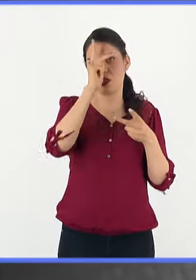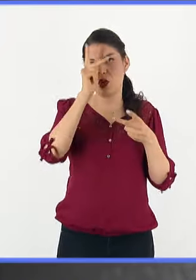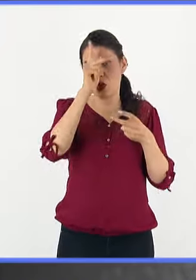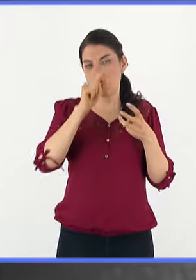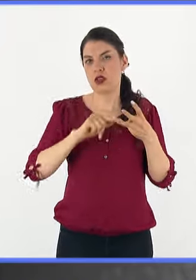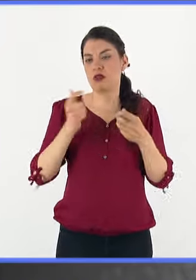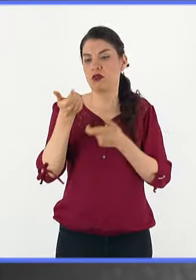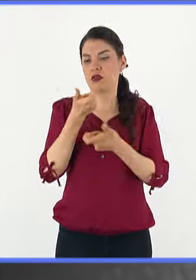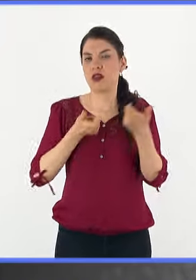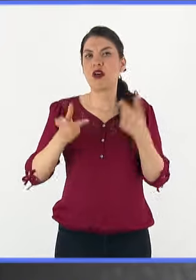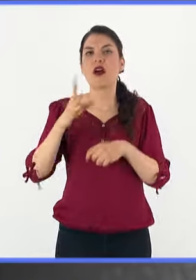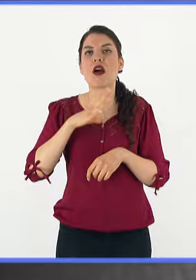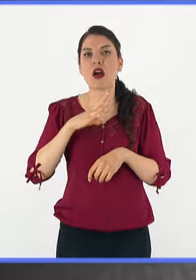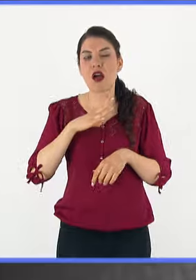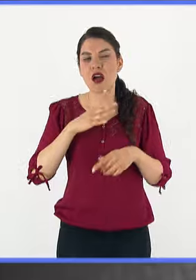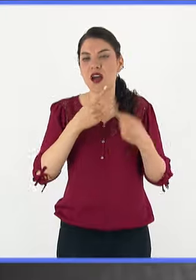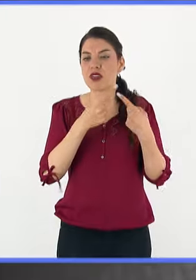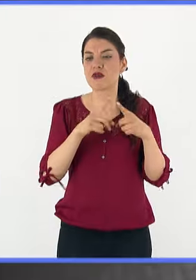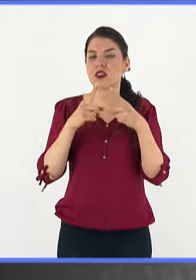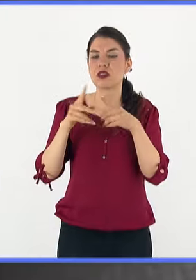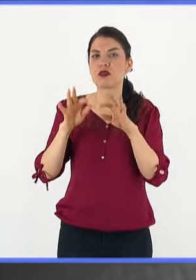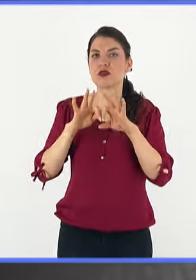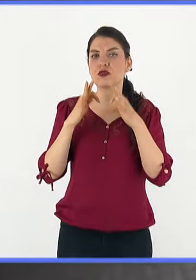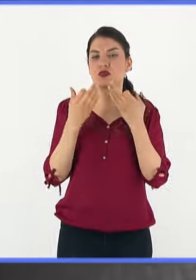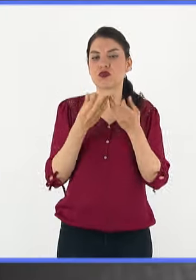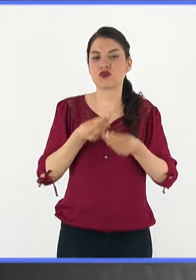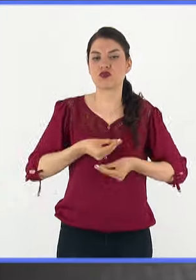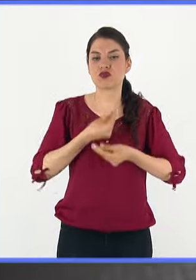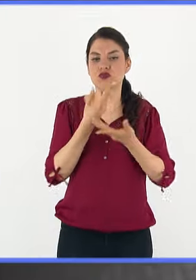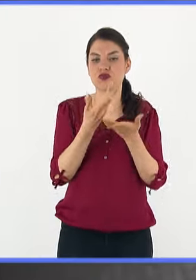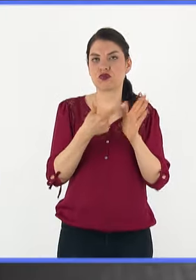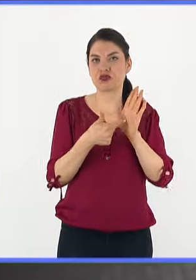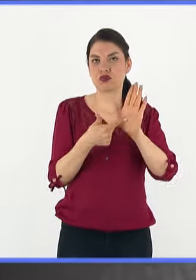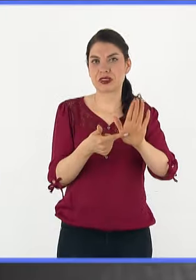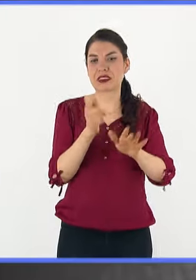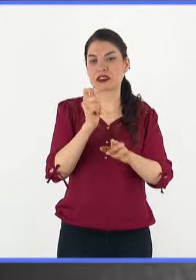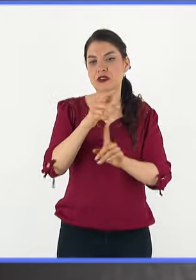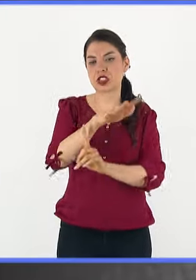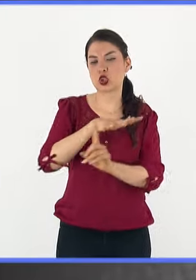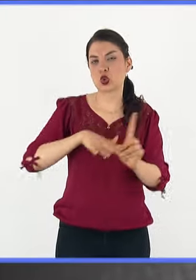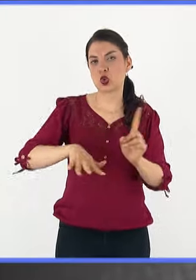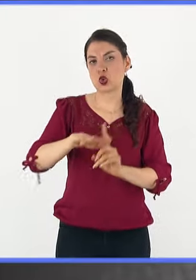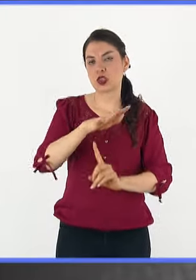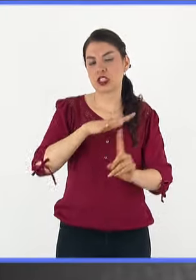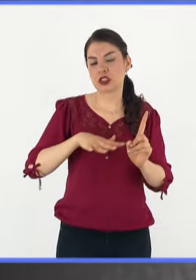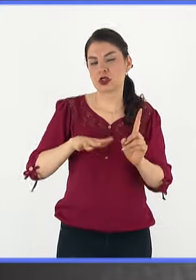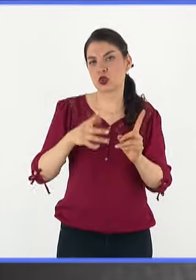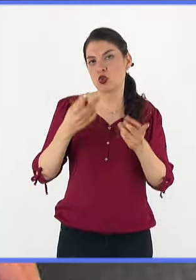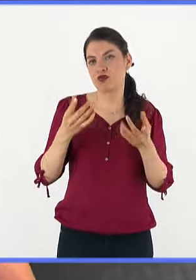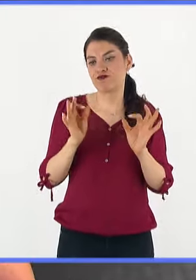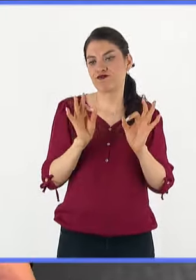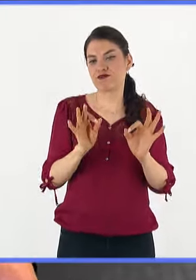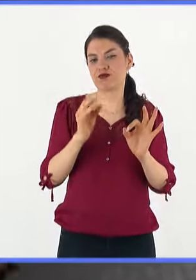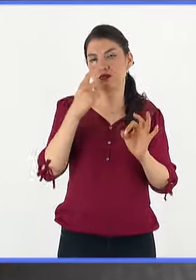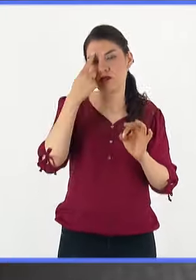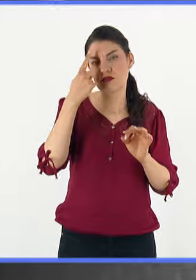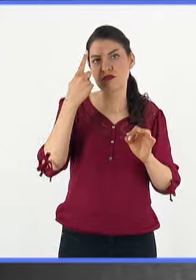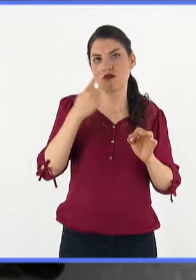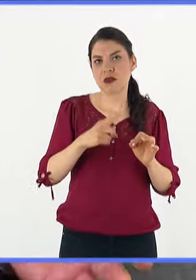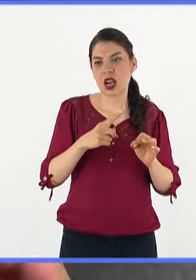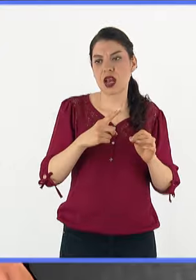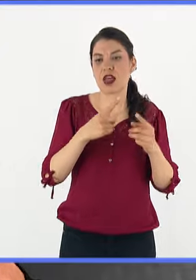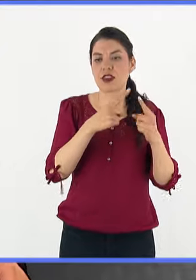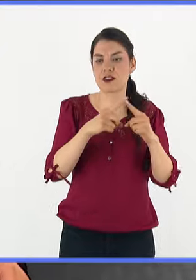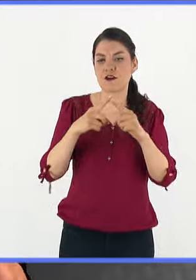distintos expresiones pues es el aditamento es el contexto idóneo para que en otros ámbitos también de